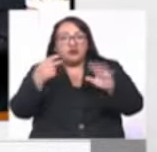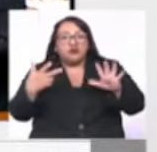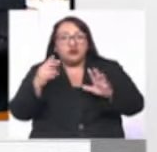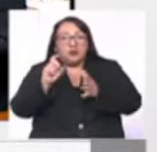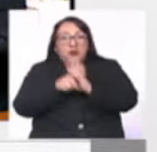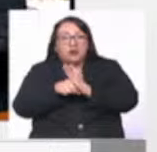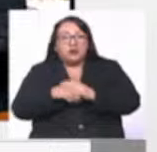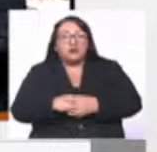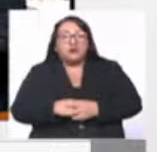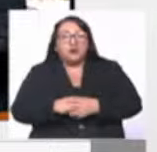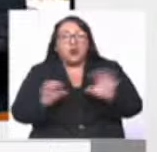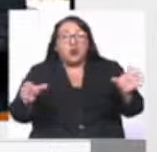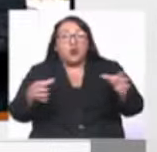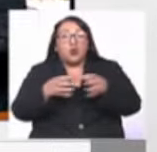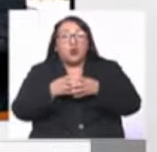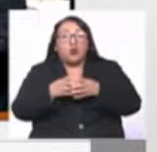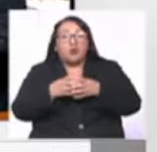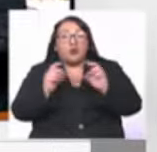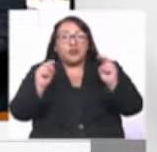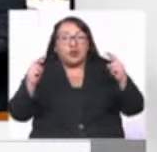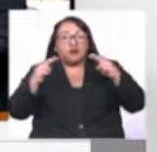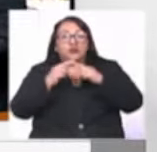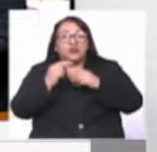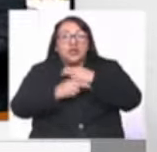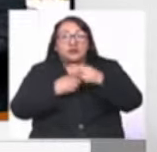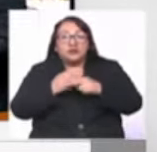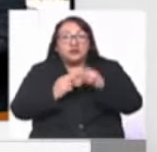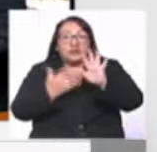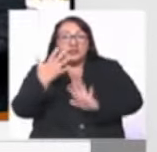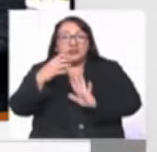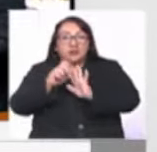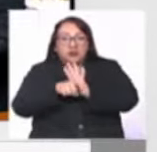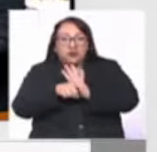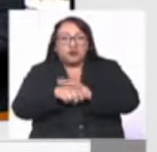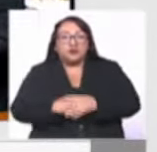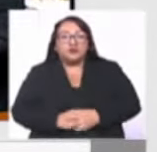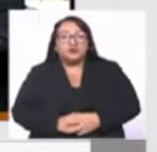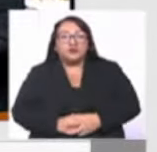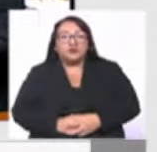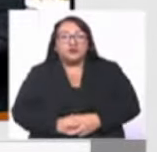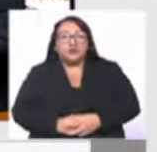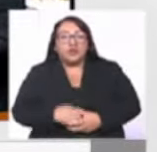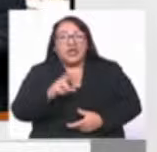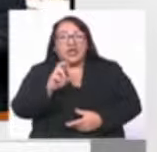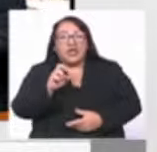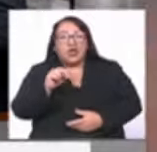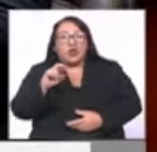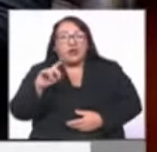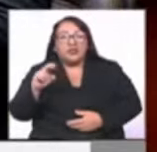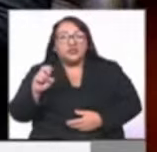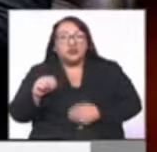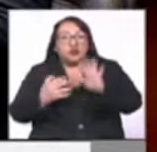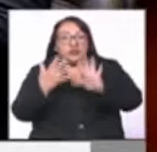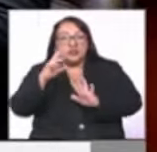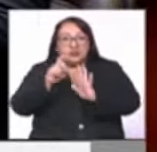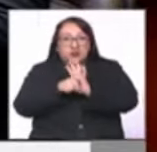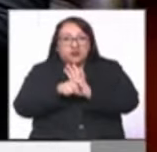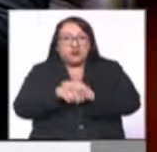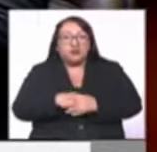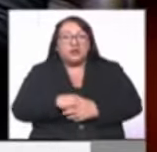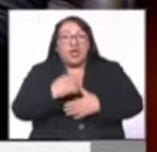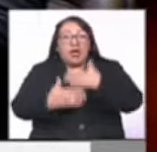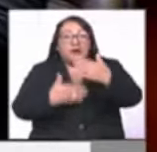minutos bloque magisterial de concertación nacional 15 minutos renovación popular 15 minutos